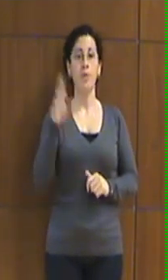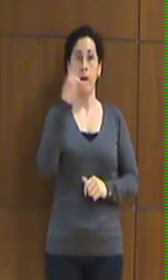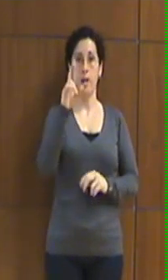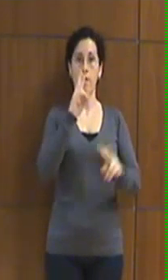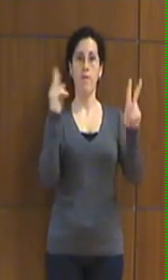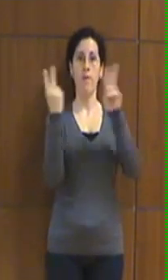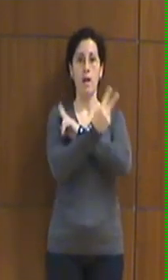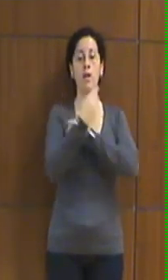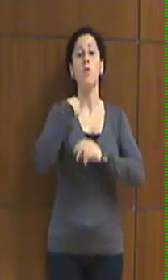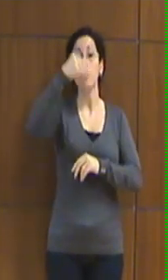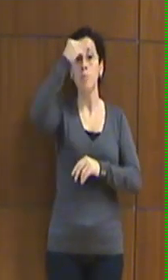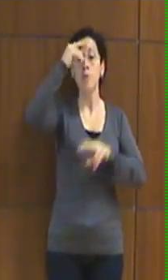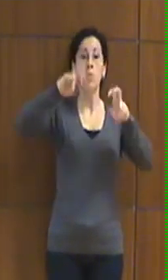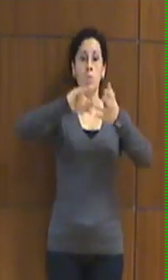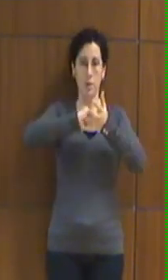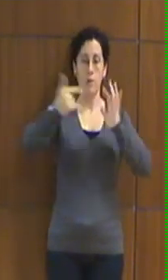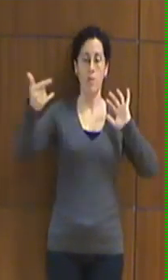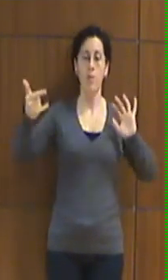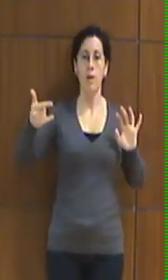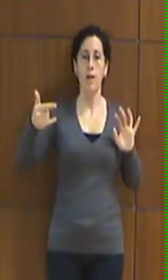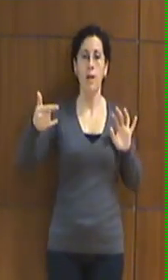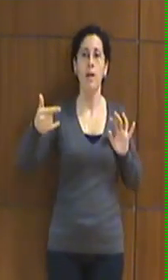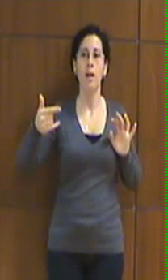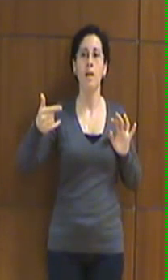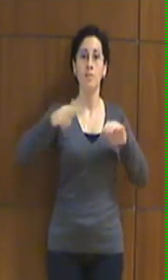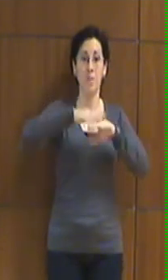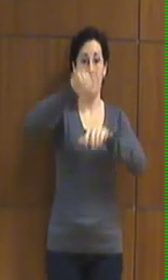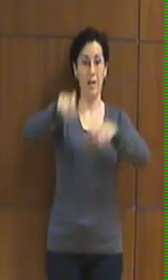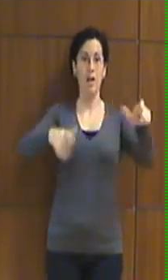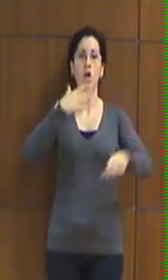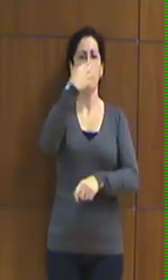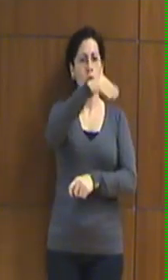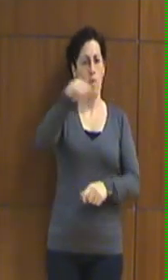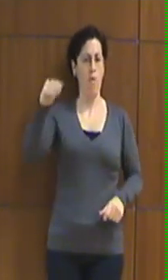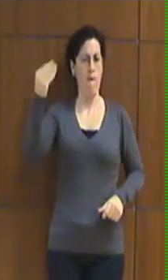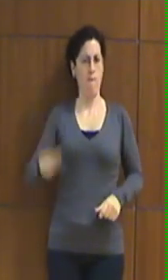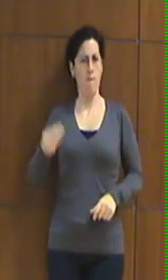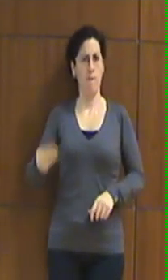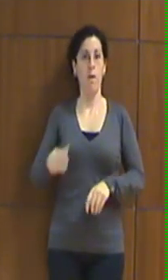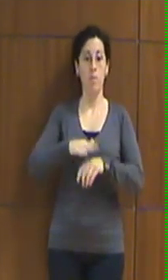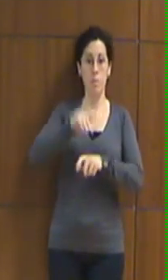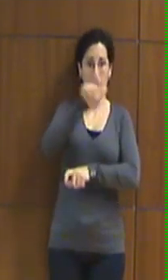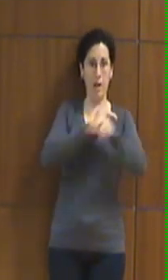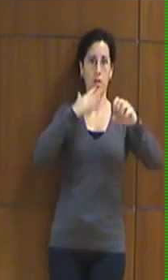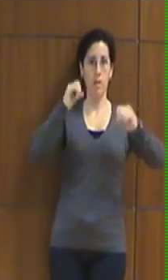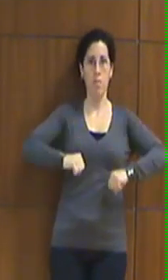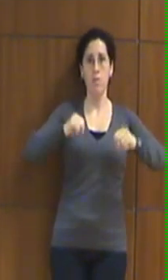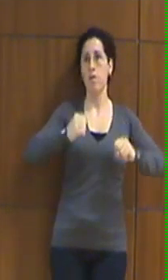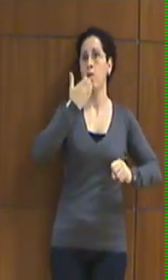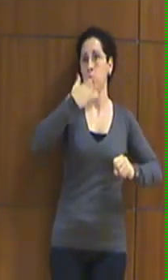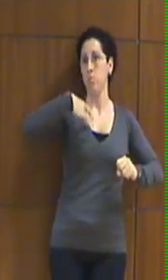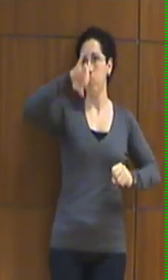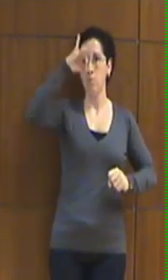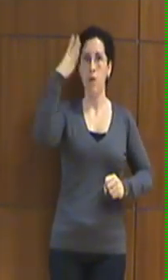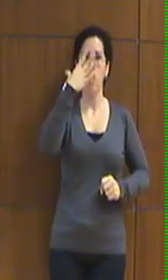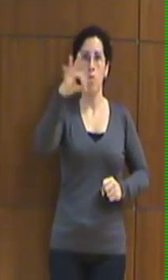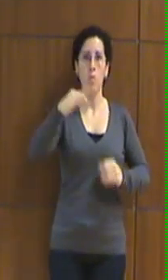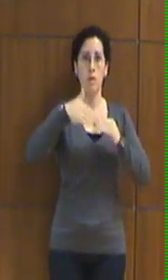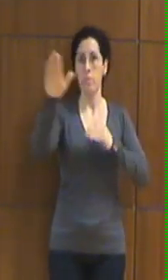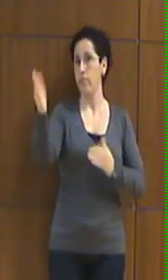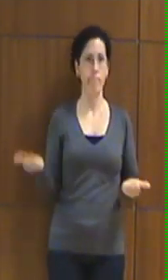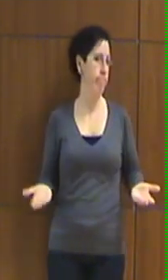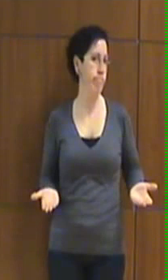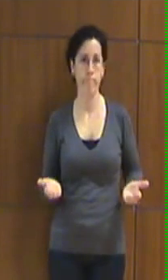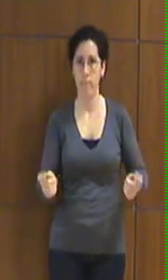nuevas tecnologías para la gente joven está muy bien, pero para la gente, por ejemplo, de 50 años para arriba está teniendo un hándicap a la